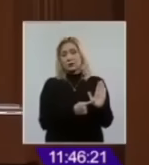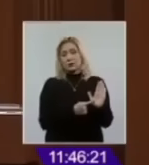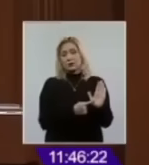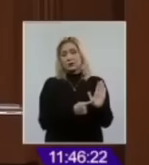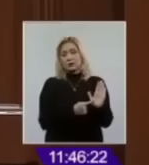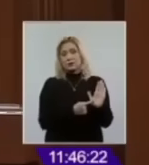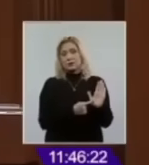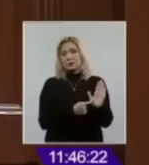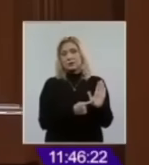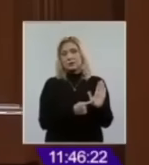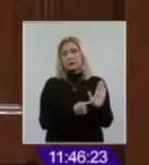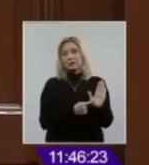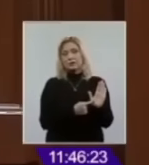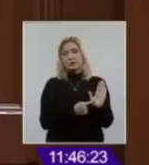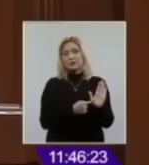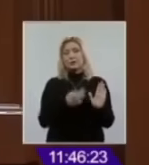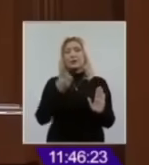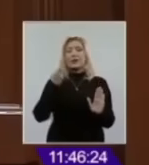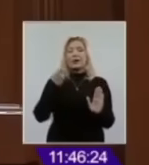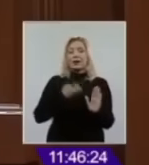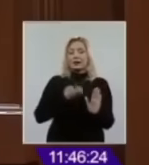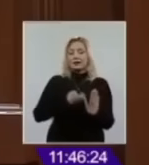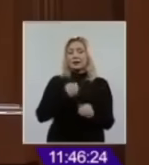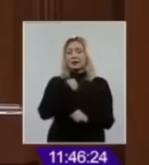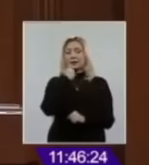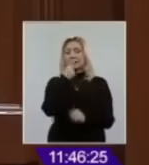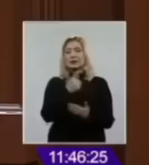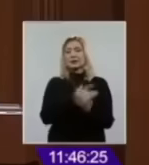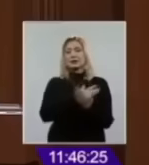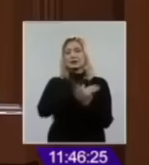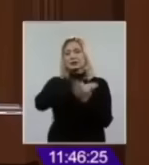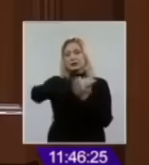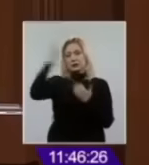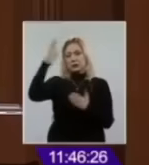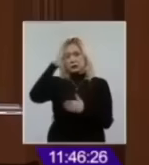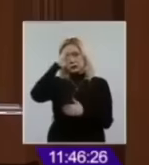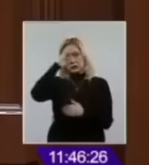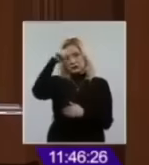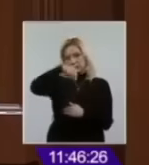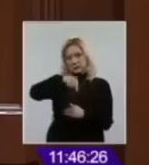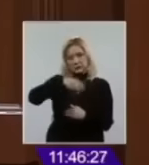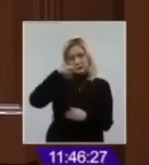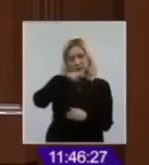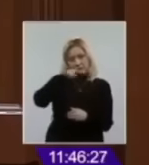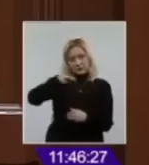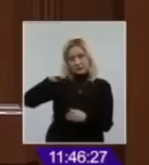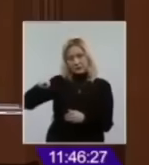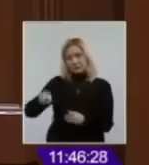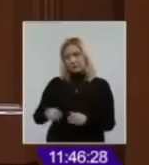Estos que he denominado excesos, que no tenemos,